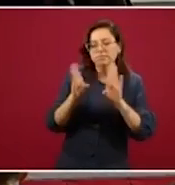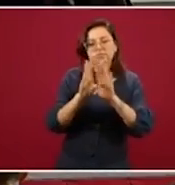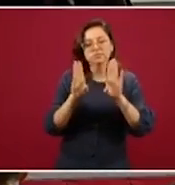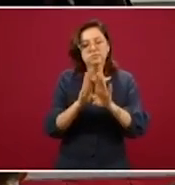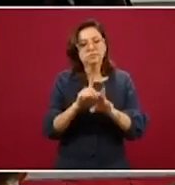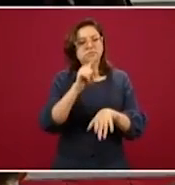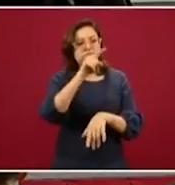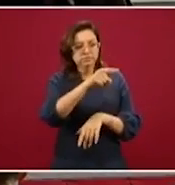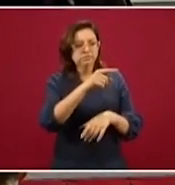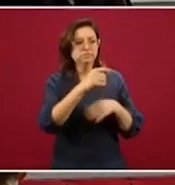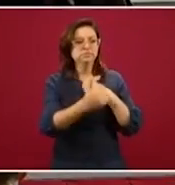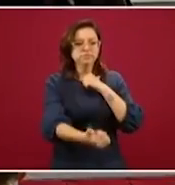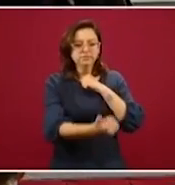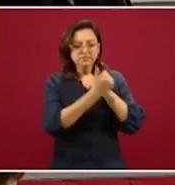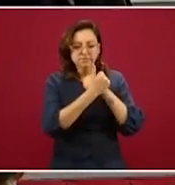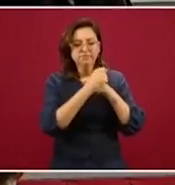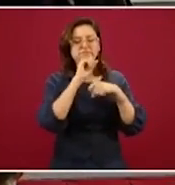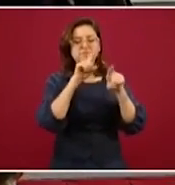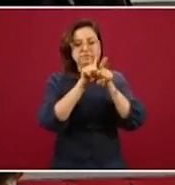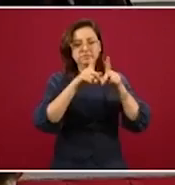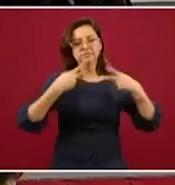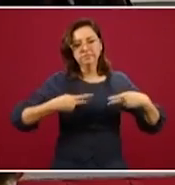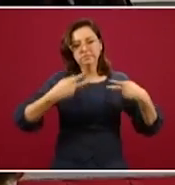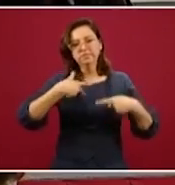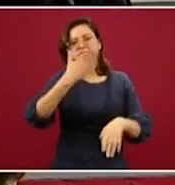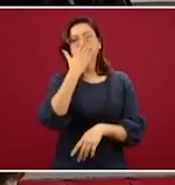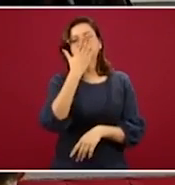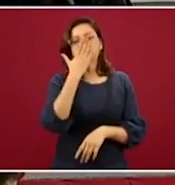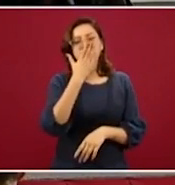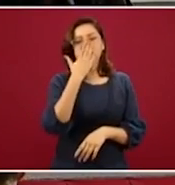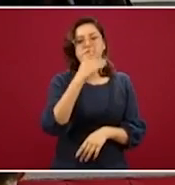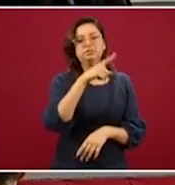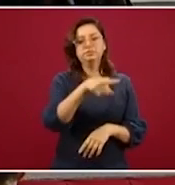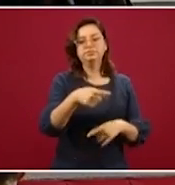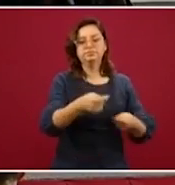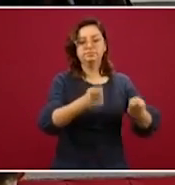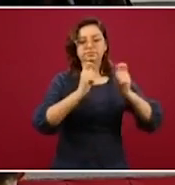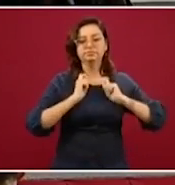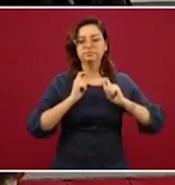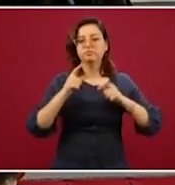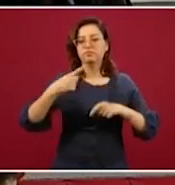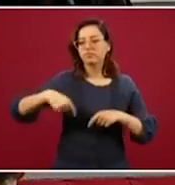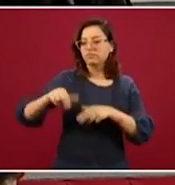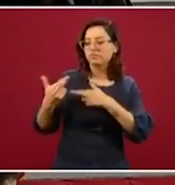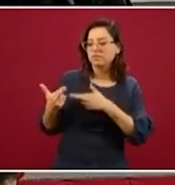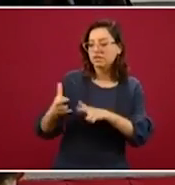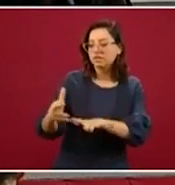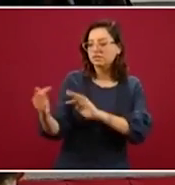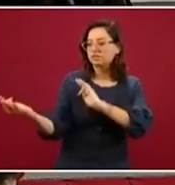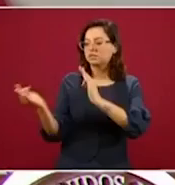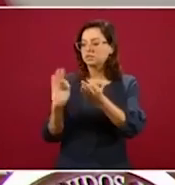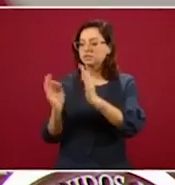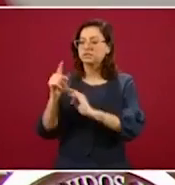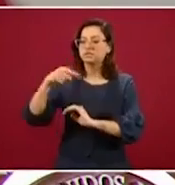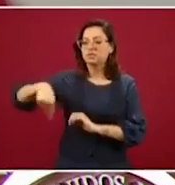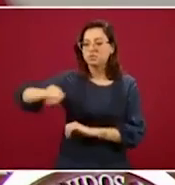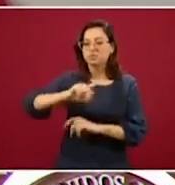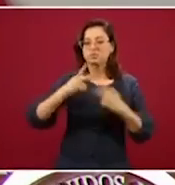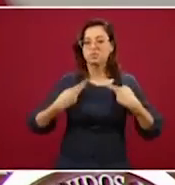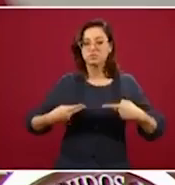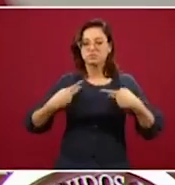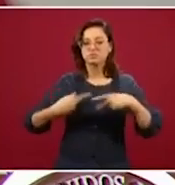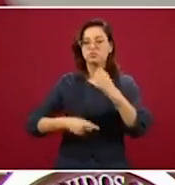y muchas otras personas de Sonora cómo trabajar, por ejemplo, a los alrededores del río, que también tuvieron el río Buenaventura, que tuvieron